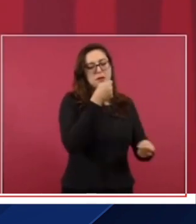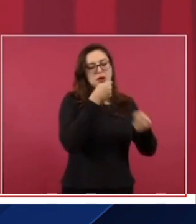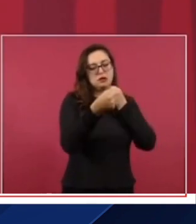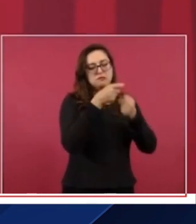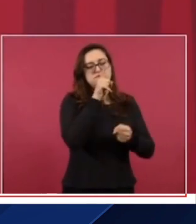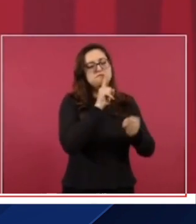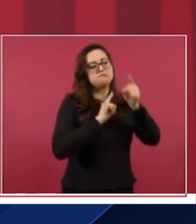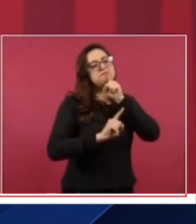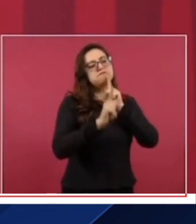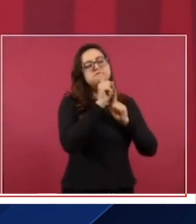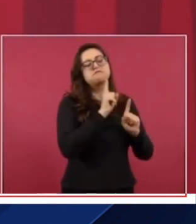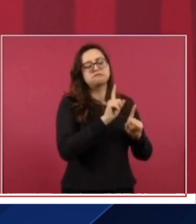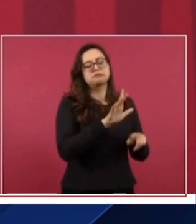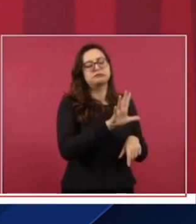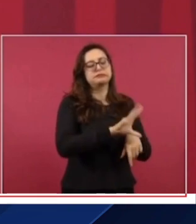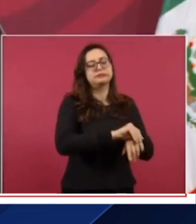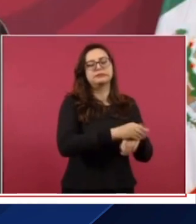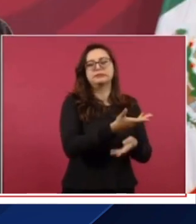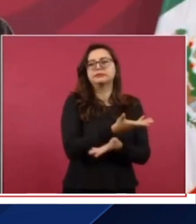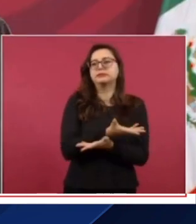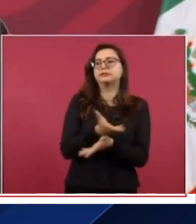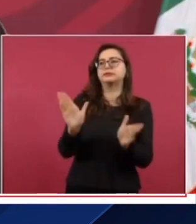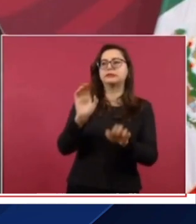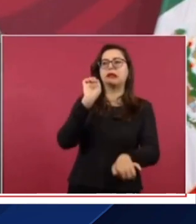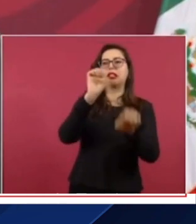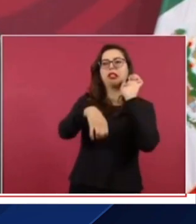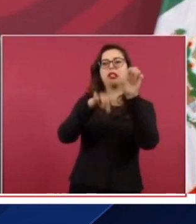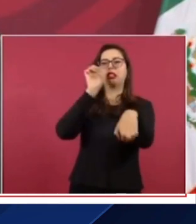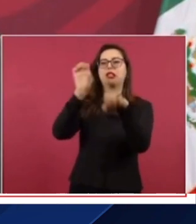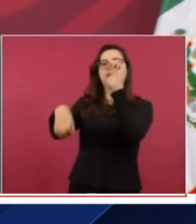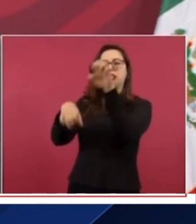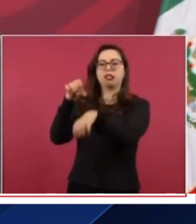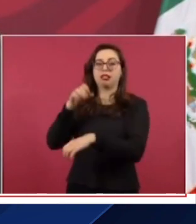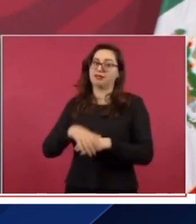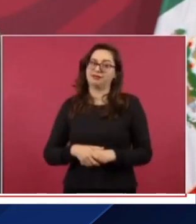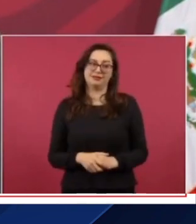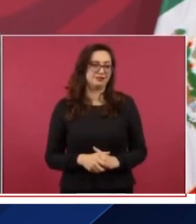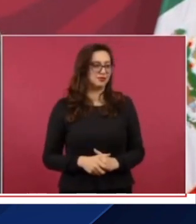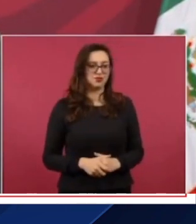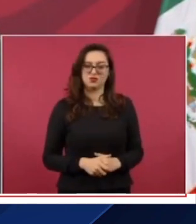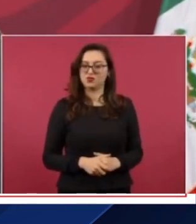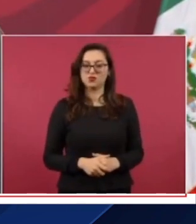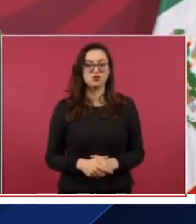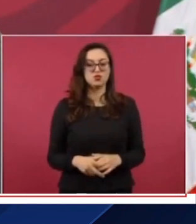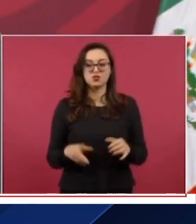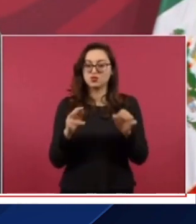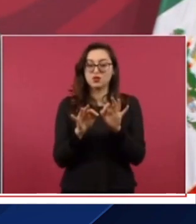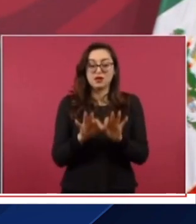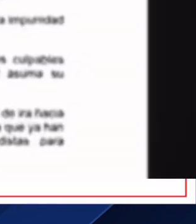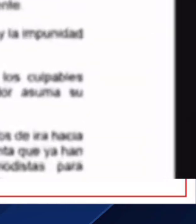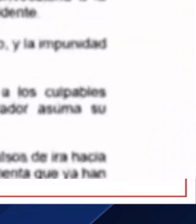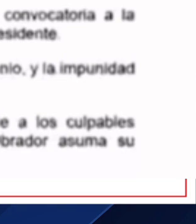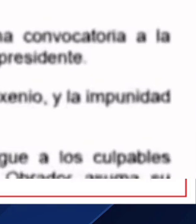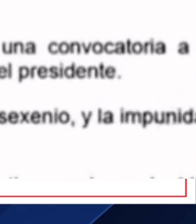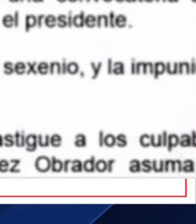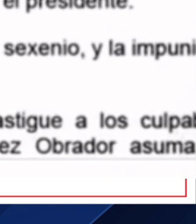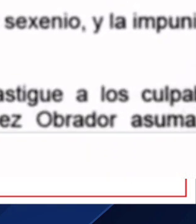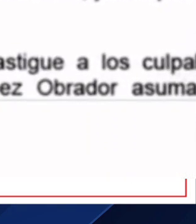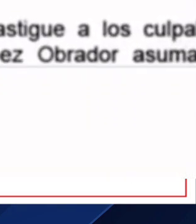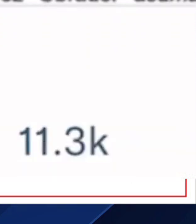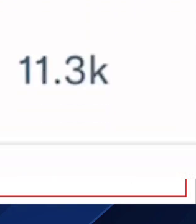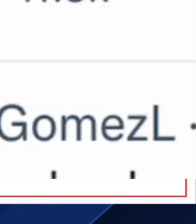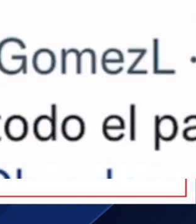muchos y a muchas al responderles en relación a una carta que salió firmada el día de hoy salió el despegado en varios